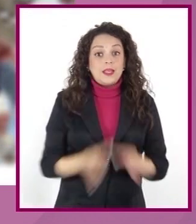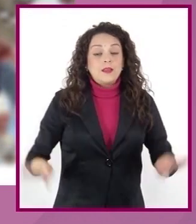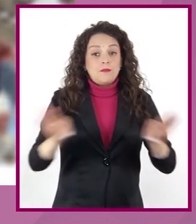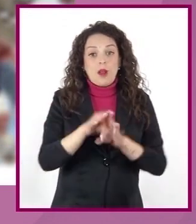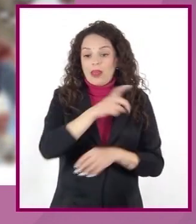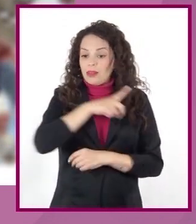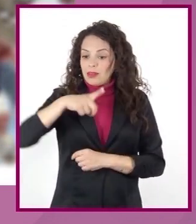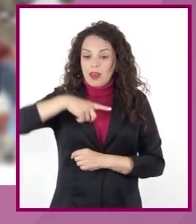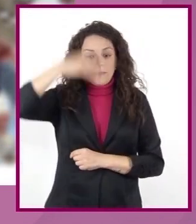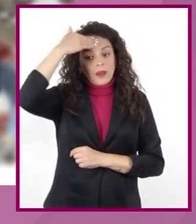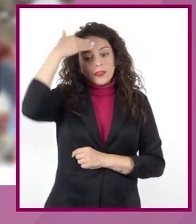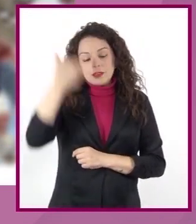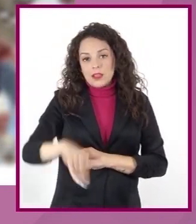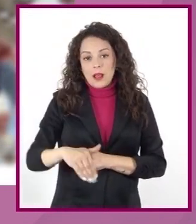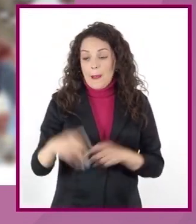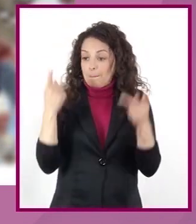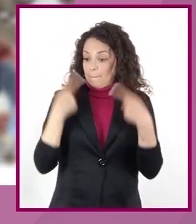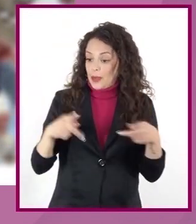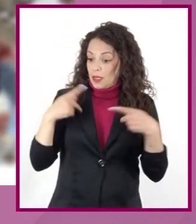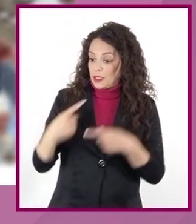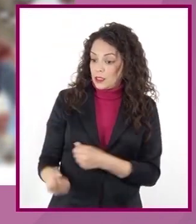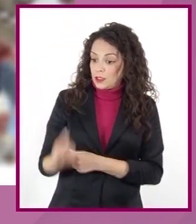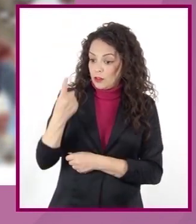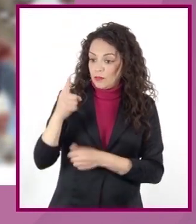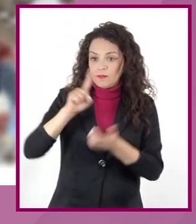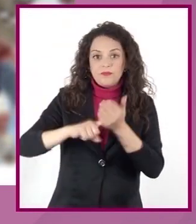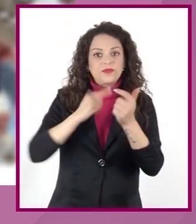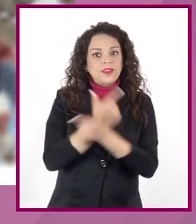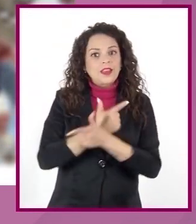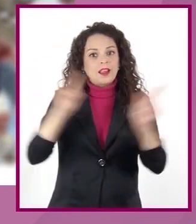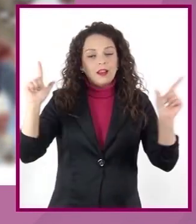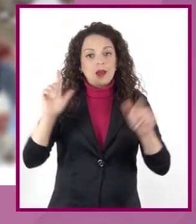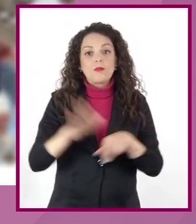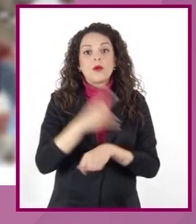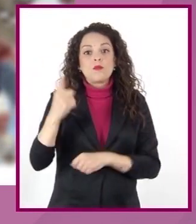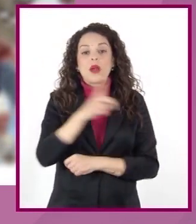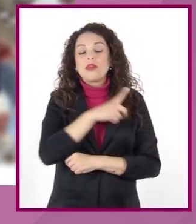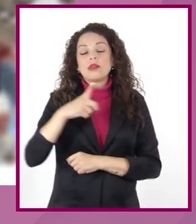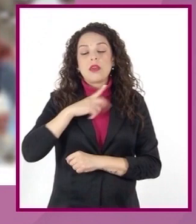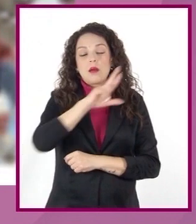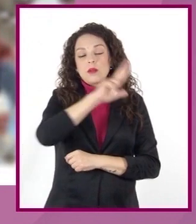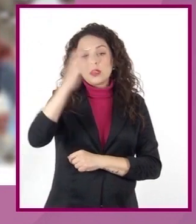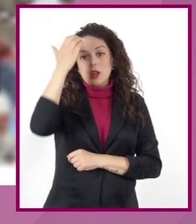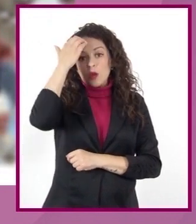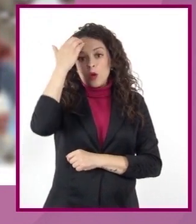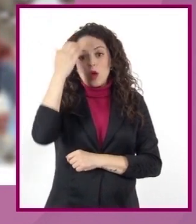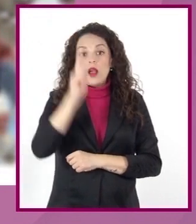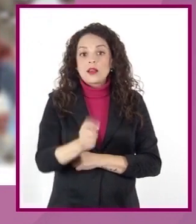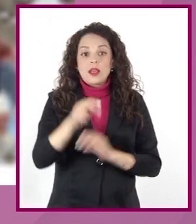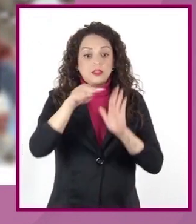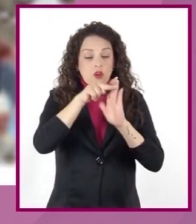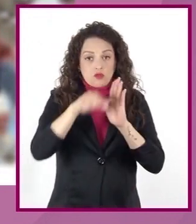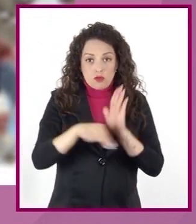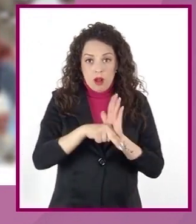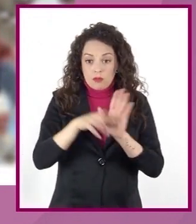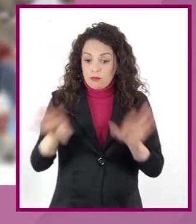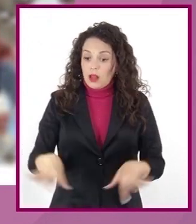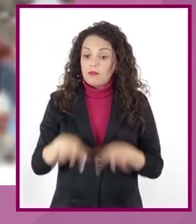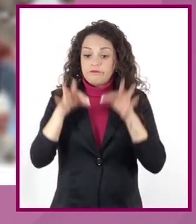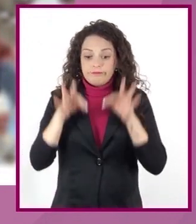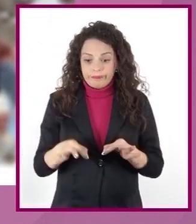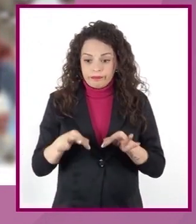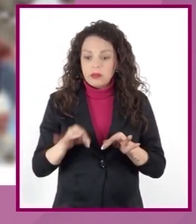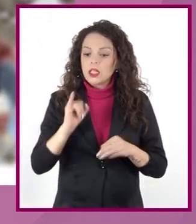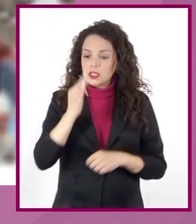saber que una persona es más libre cuando reconoce normas y principios, los hace suyos y